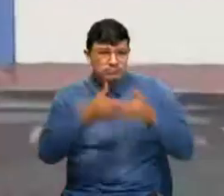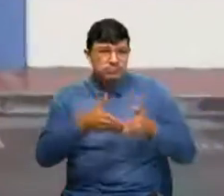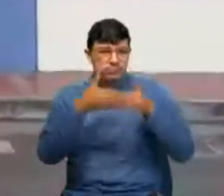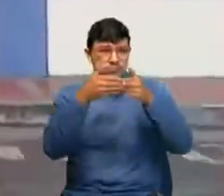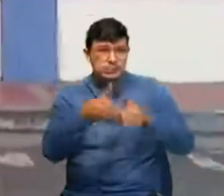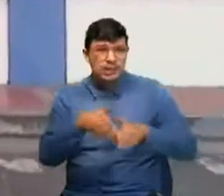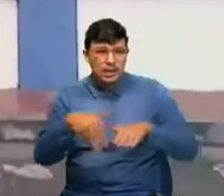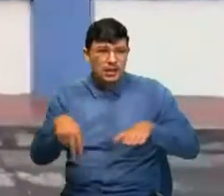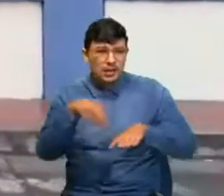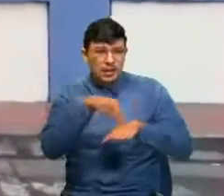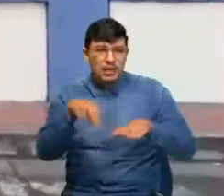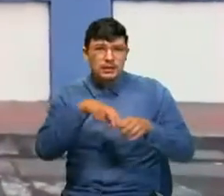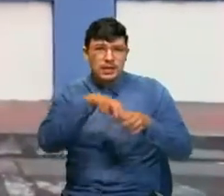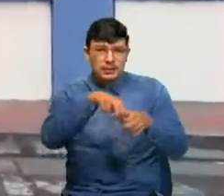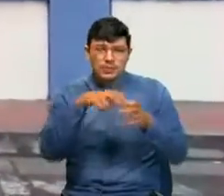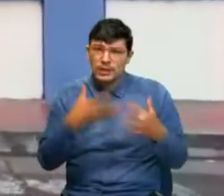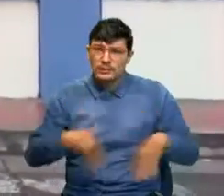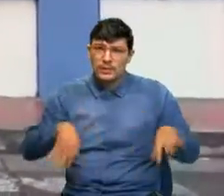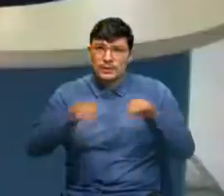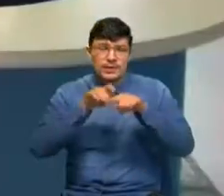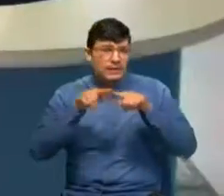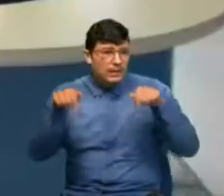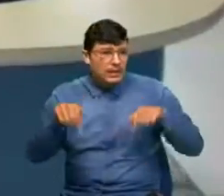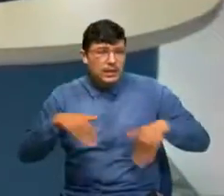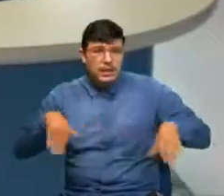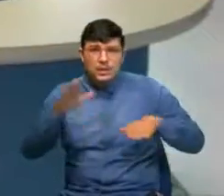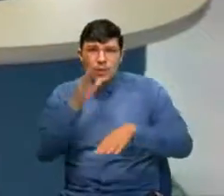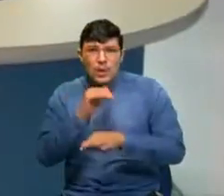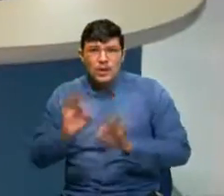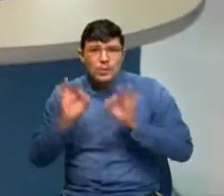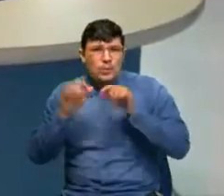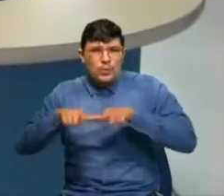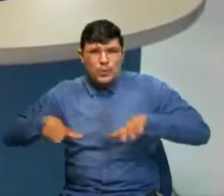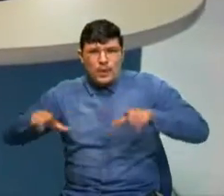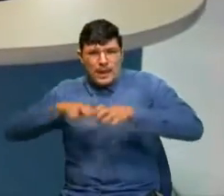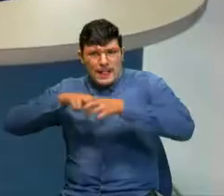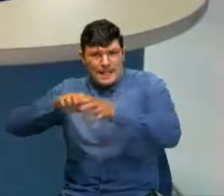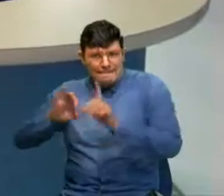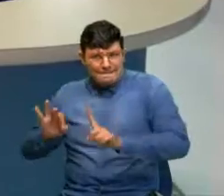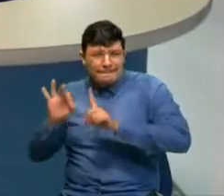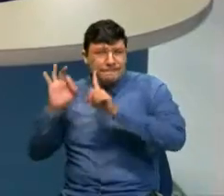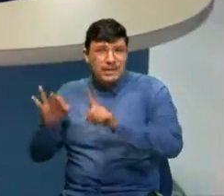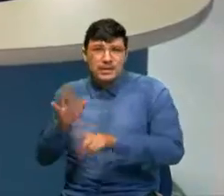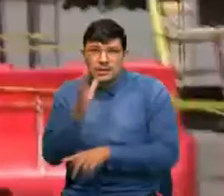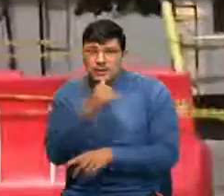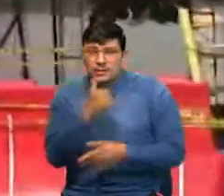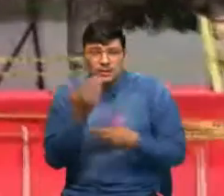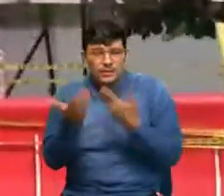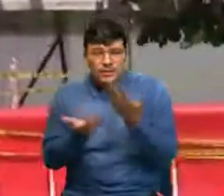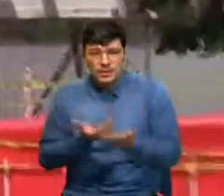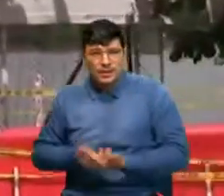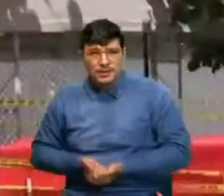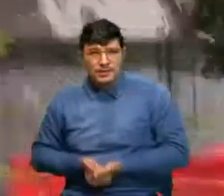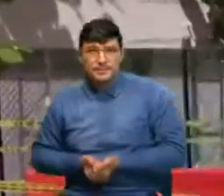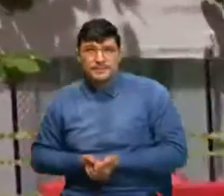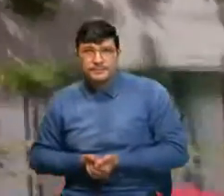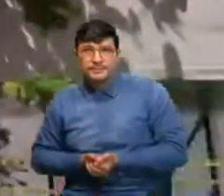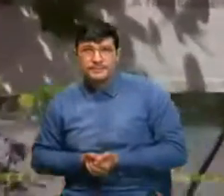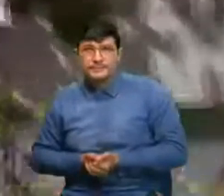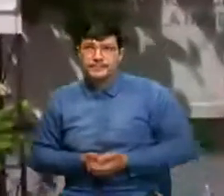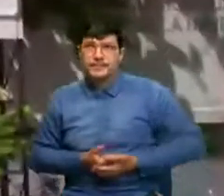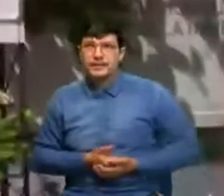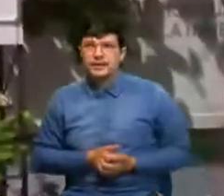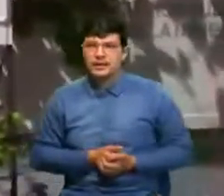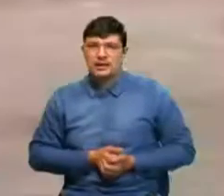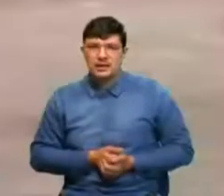puerto. Oriente Noticias buscó a los funcionarios de Cor Magdalena en Barranca Bermeja para que respondan por los arreglos del terminal fluvial, pero dijeron estar en